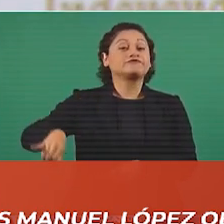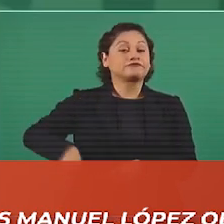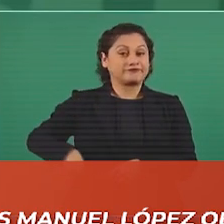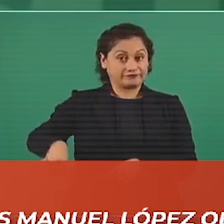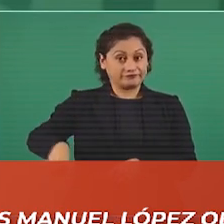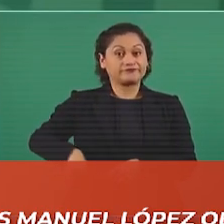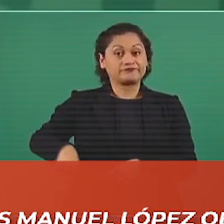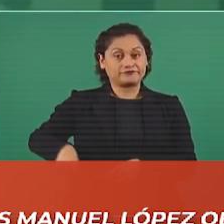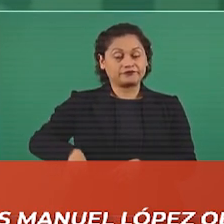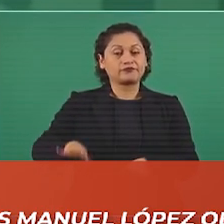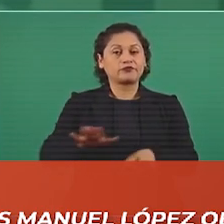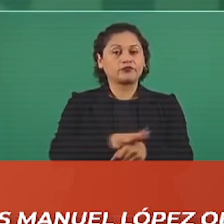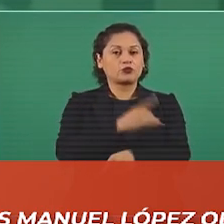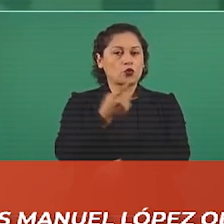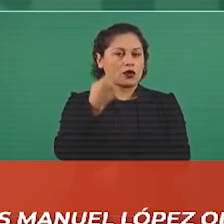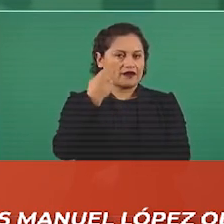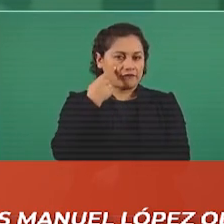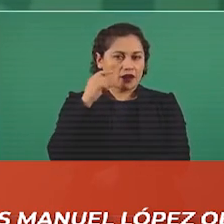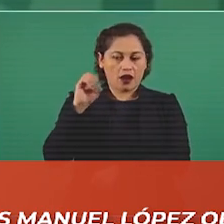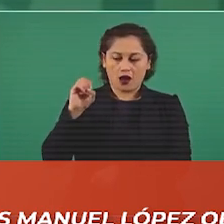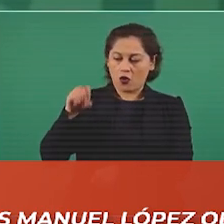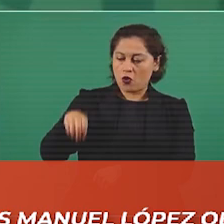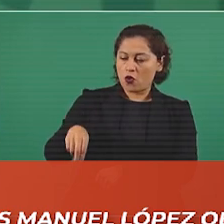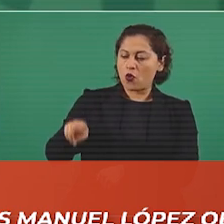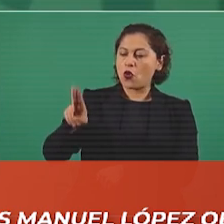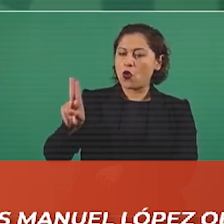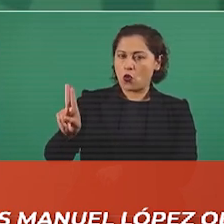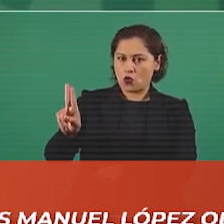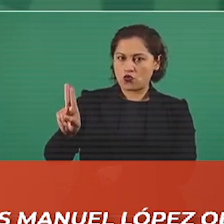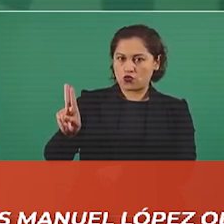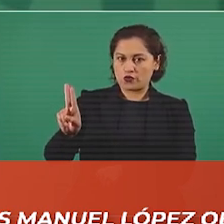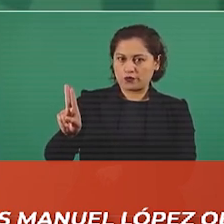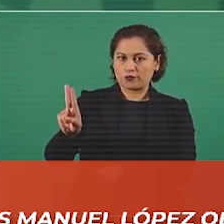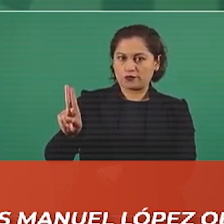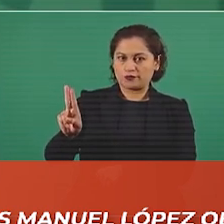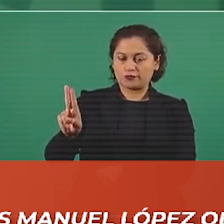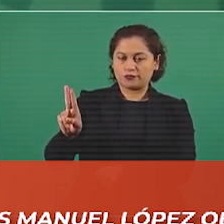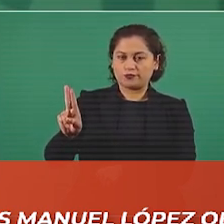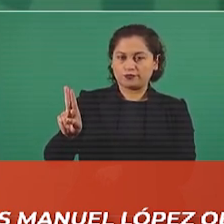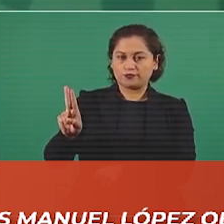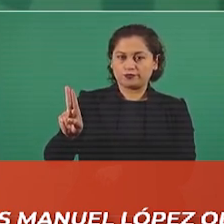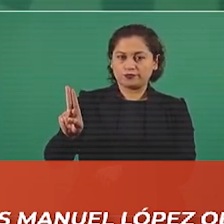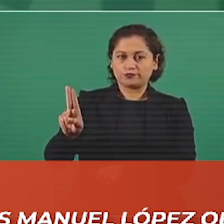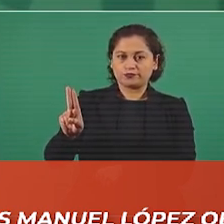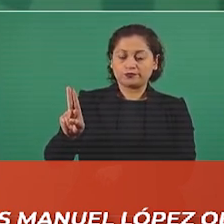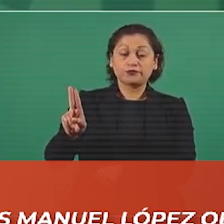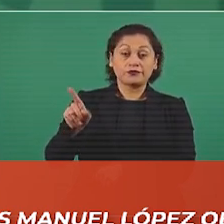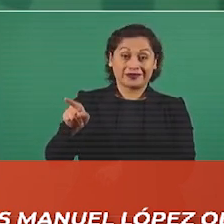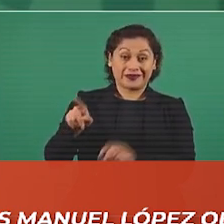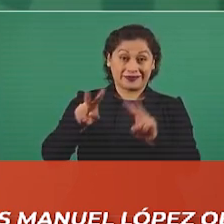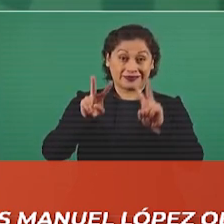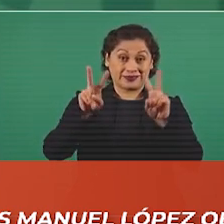porque en Naciones Unidas, cuando se trata este asunto,